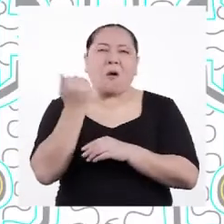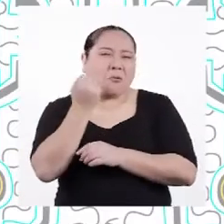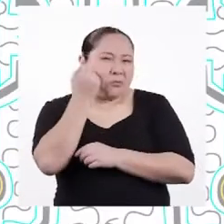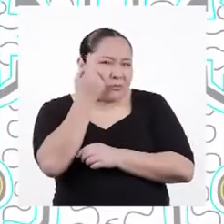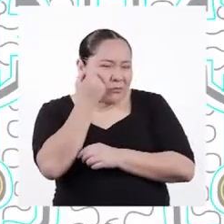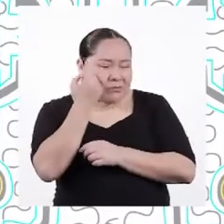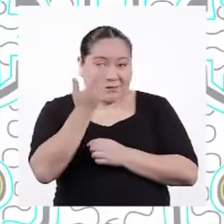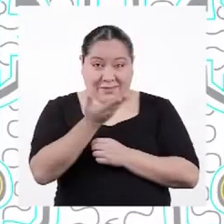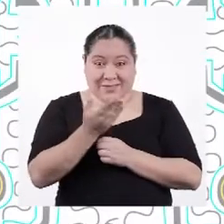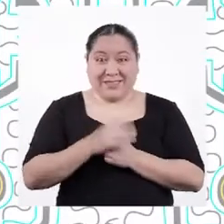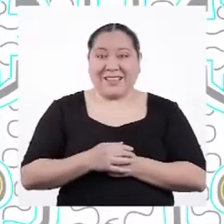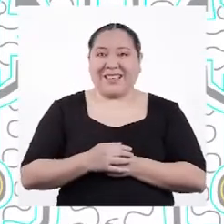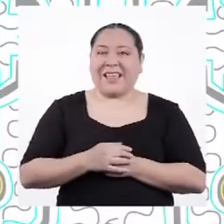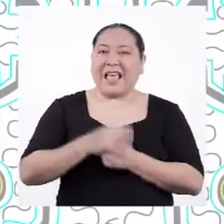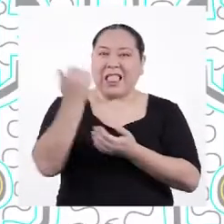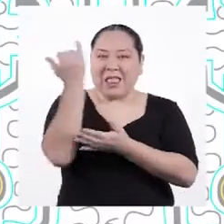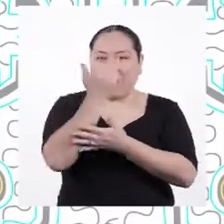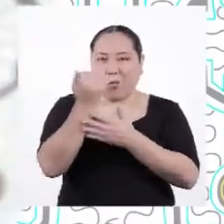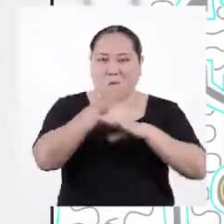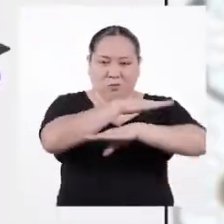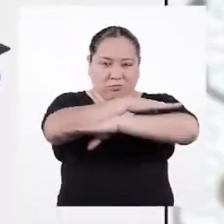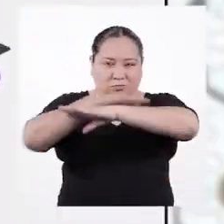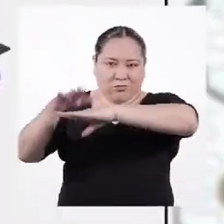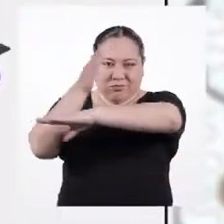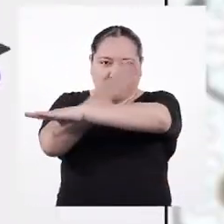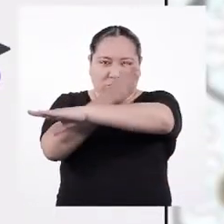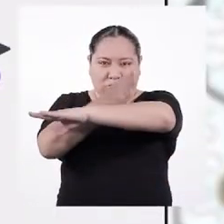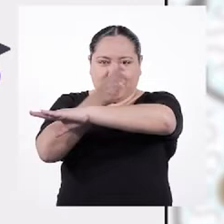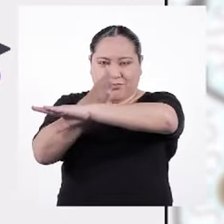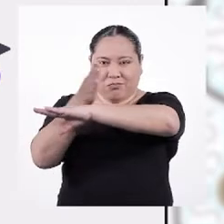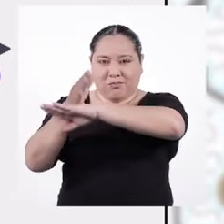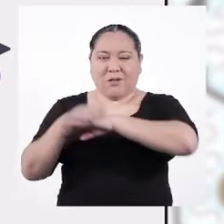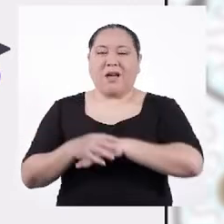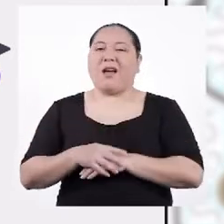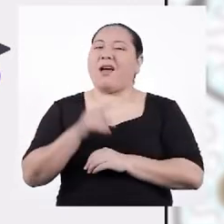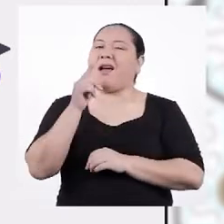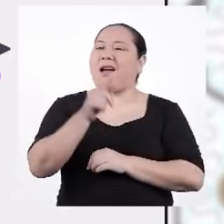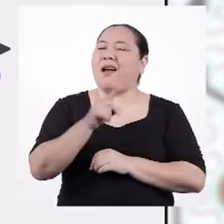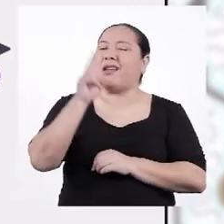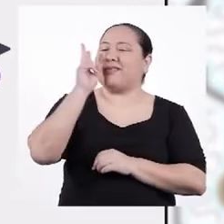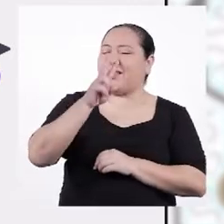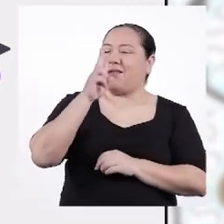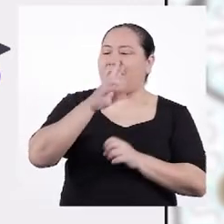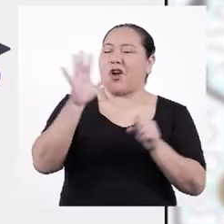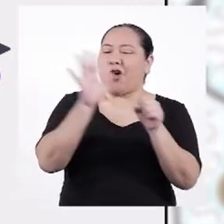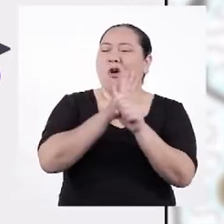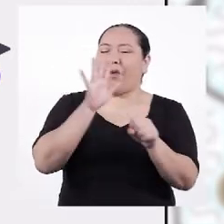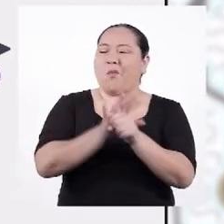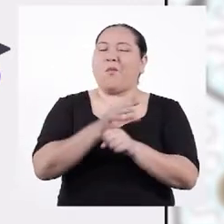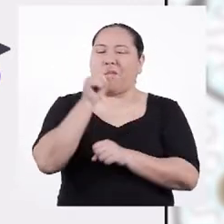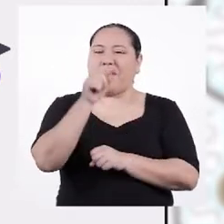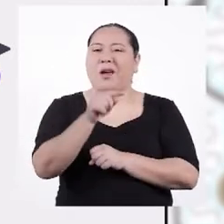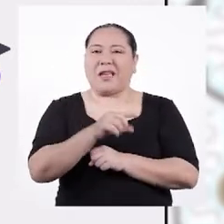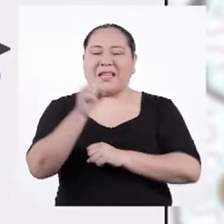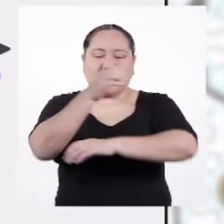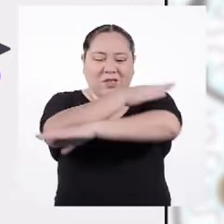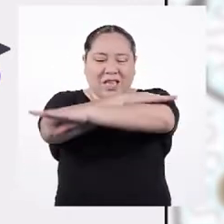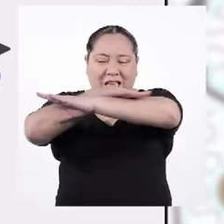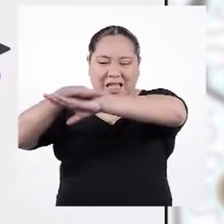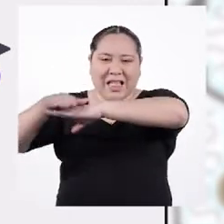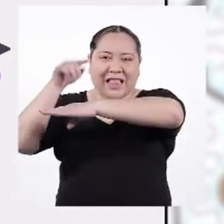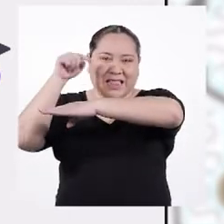estimación. Nuestro gráfico quedaría así. Ahora sí se ve más completo, Cubi. Esa es una línea de